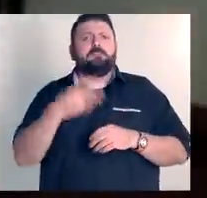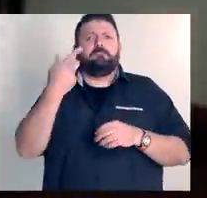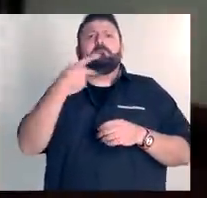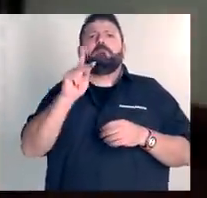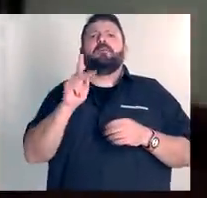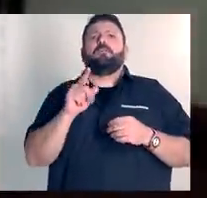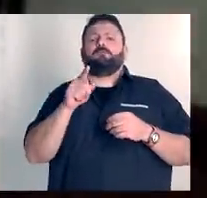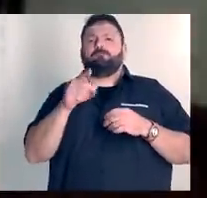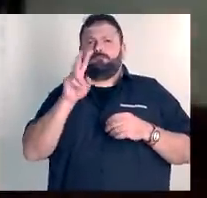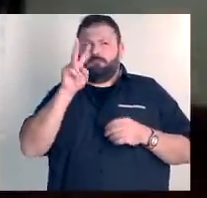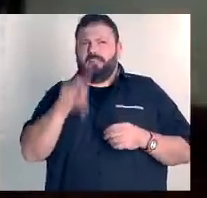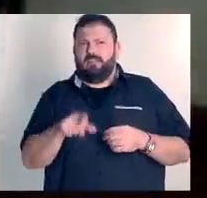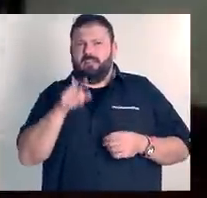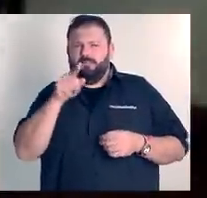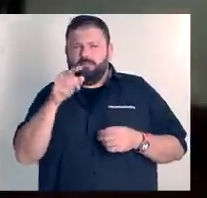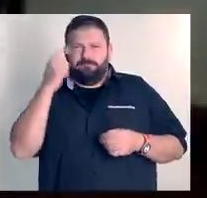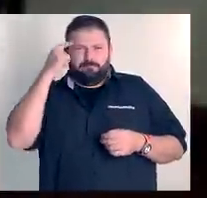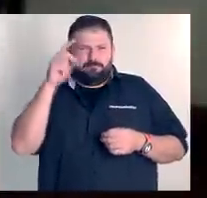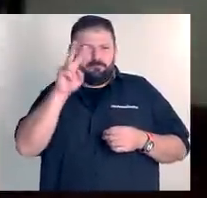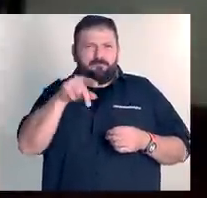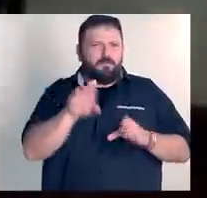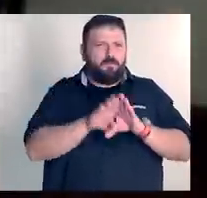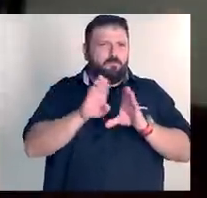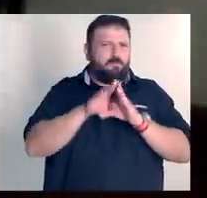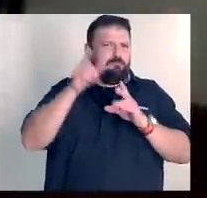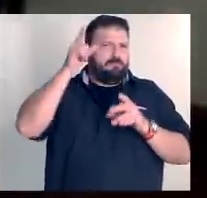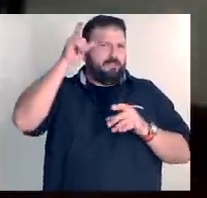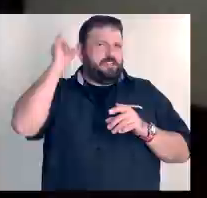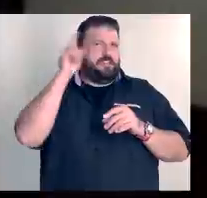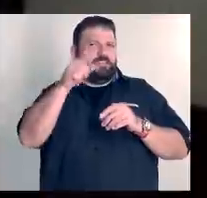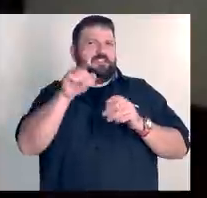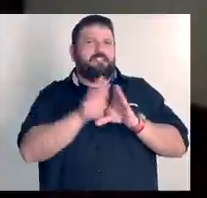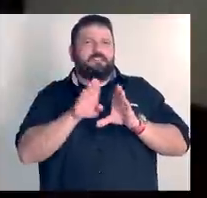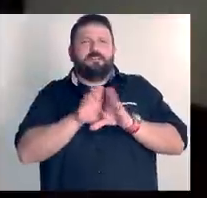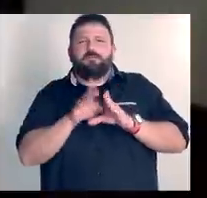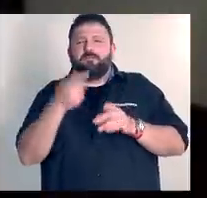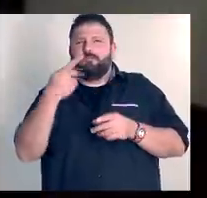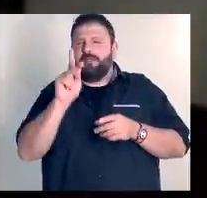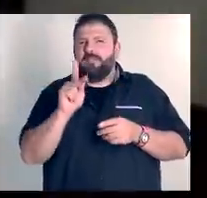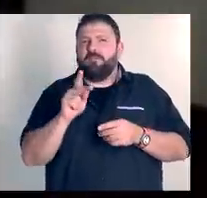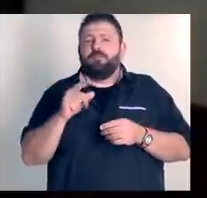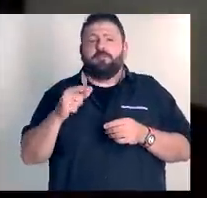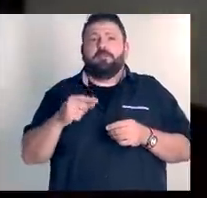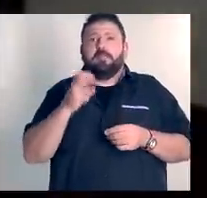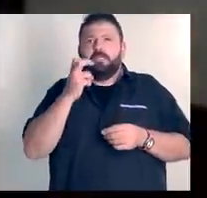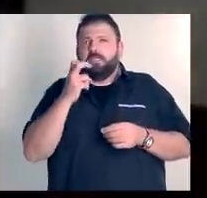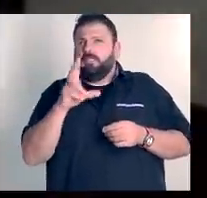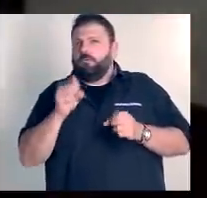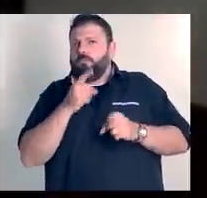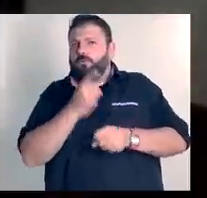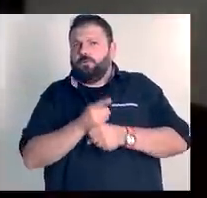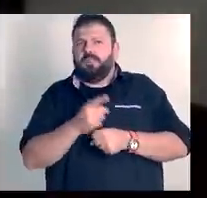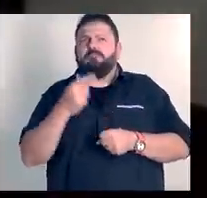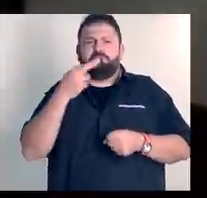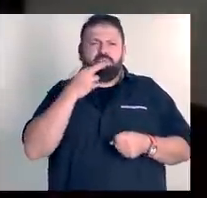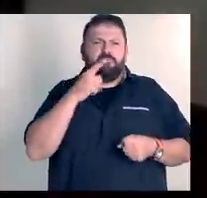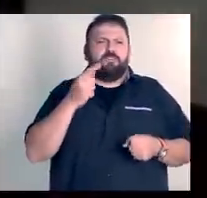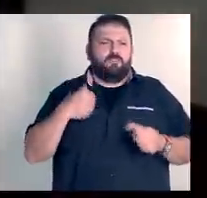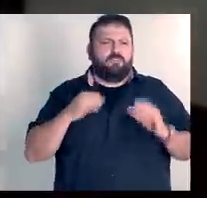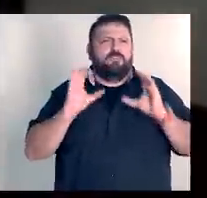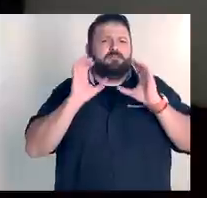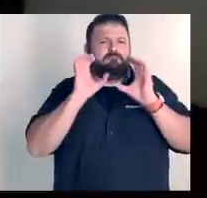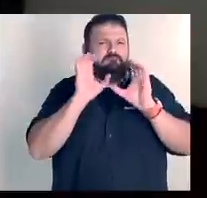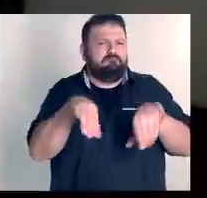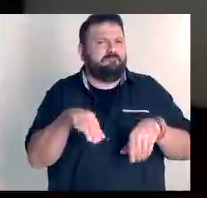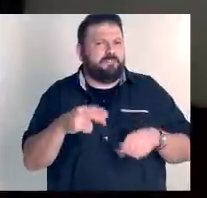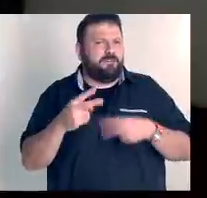sea cierto eso que traes en la cabeza, que parece una locura, y yo no me quiero quedar fuera de esta oportunidad. Así se inscribió un incrédulo,